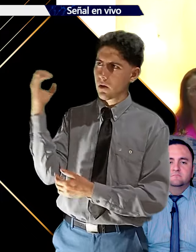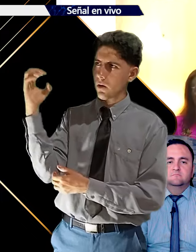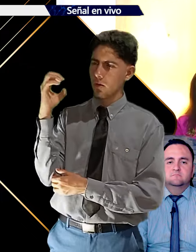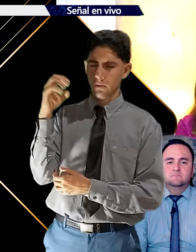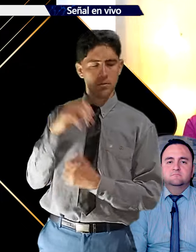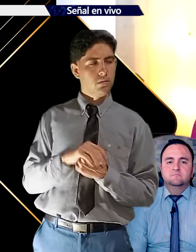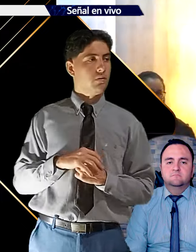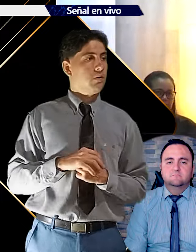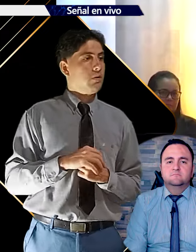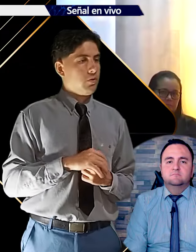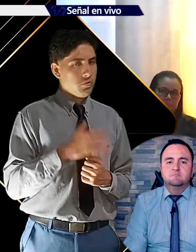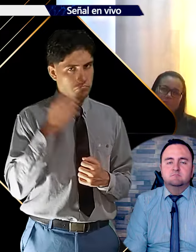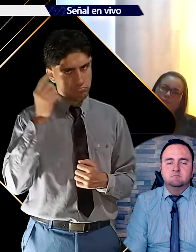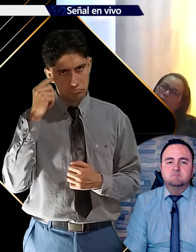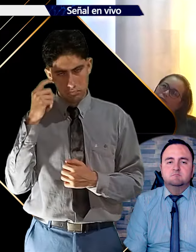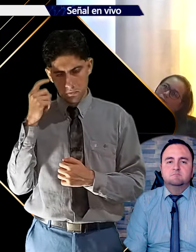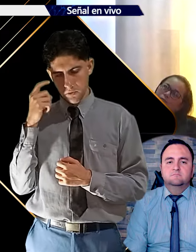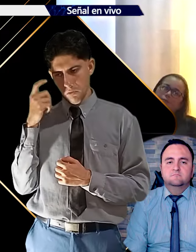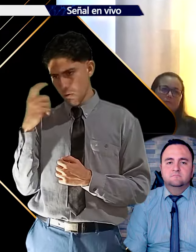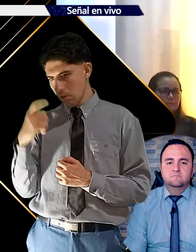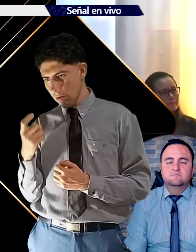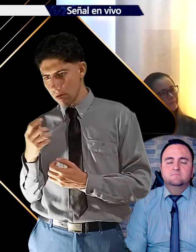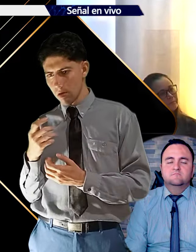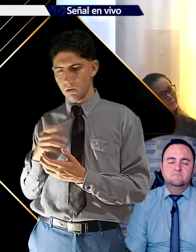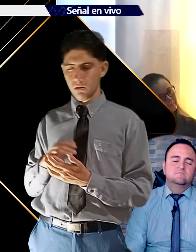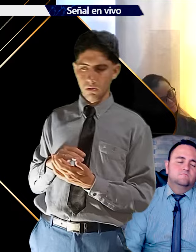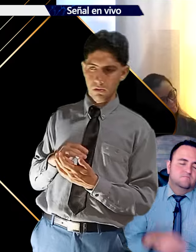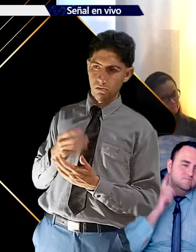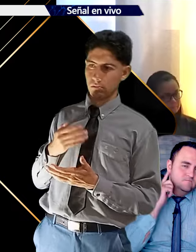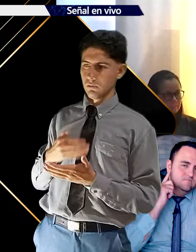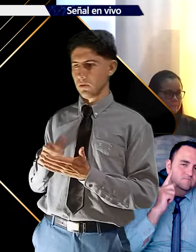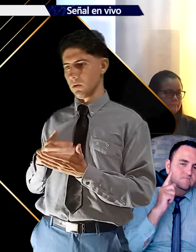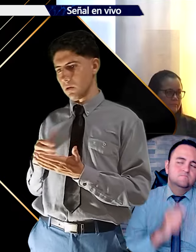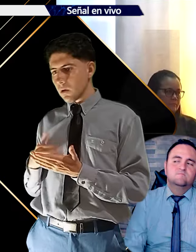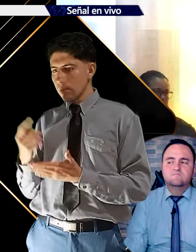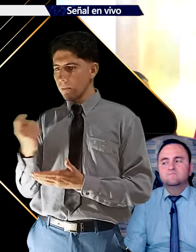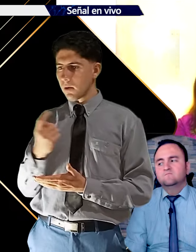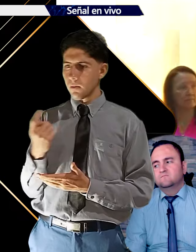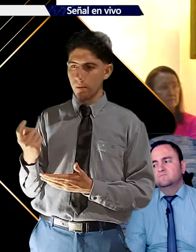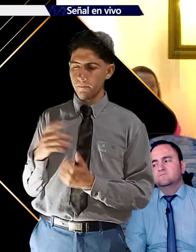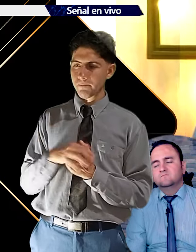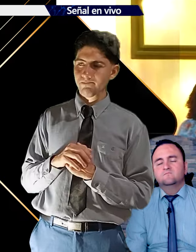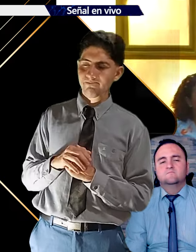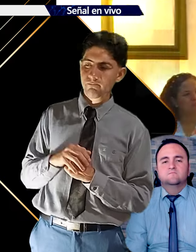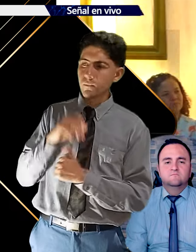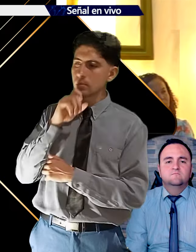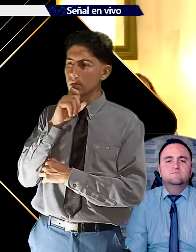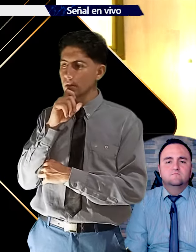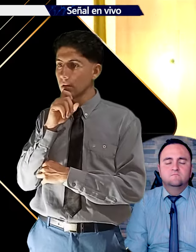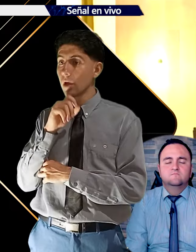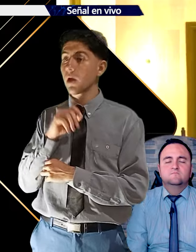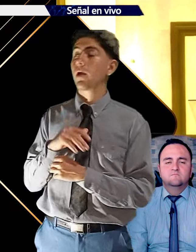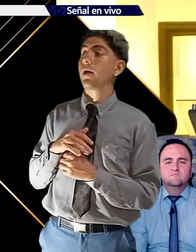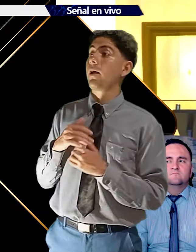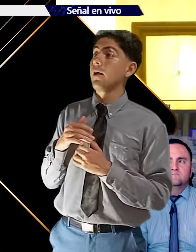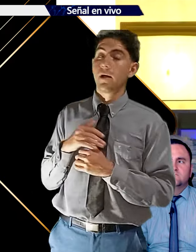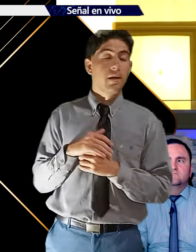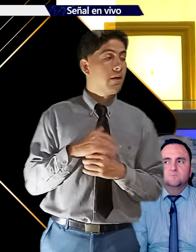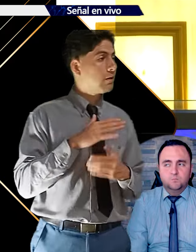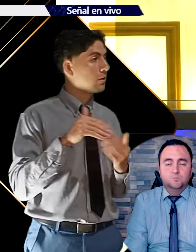loción colombiana. Tengo una gana de una locioncita, pero marca Colombia. Y dije, listo. Y llegó a un almacén en Medellín. De puras lociones, señorita, necesito